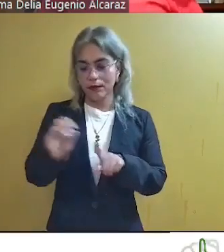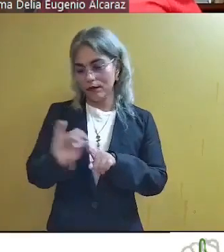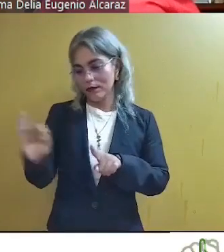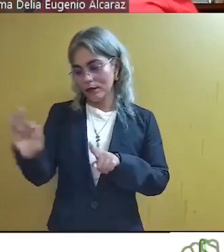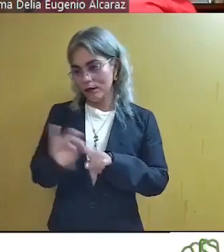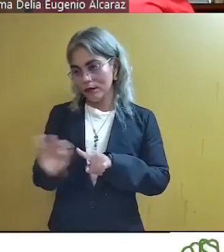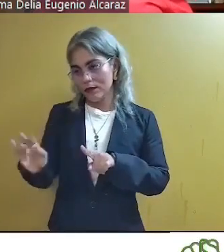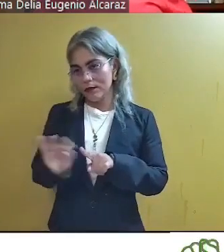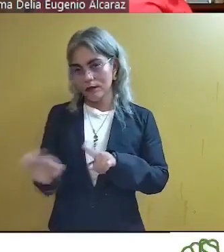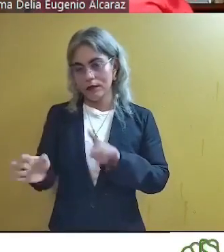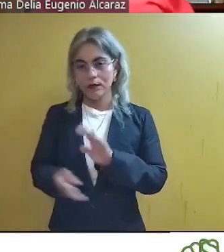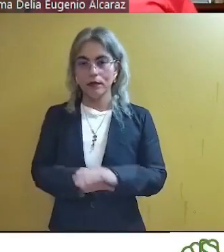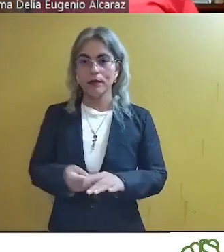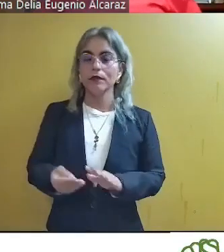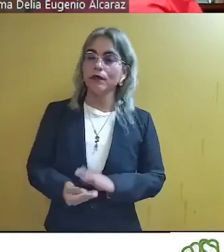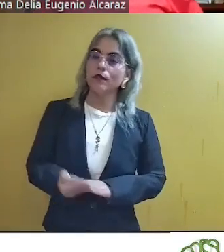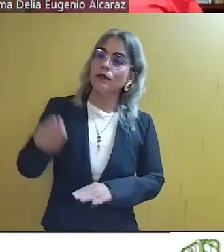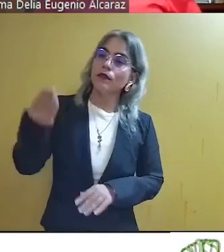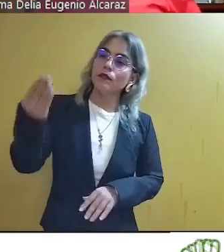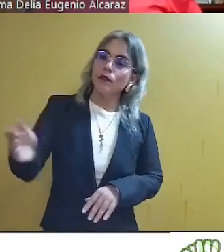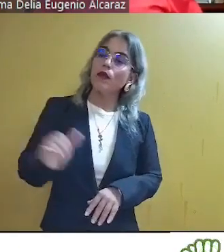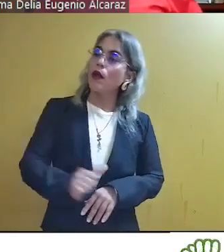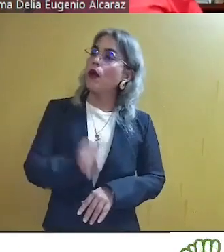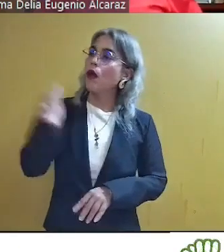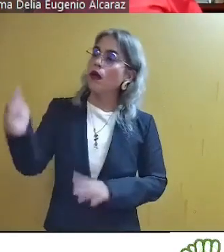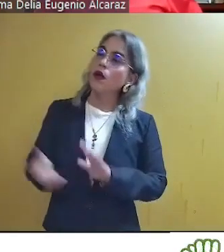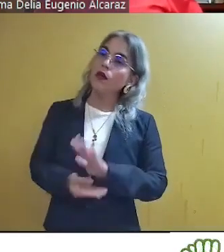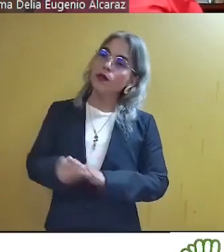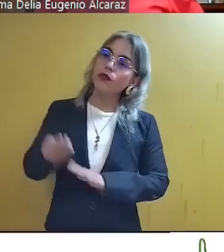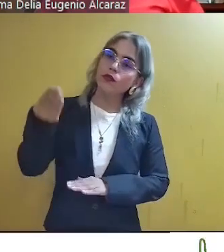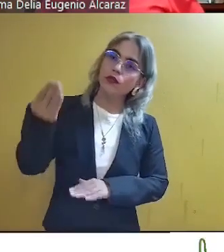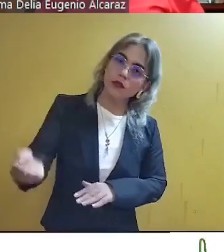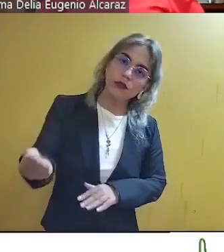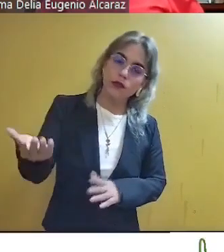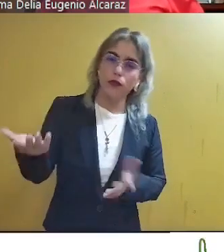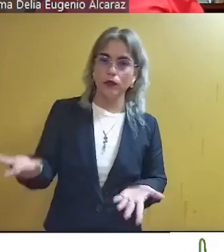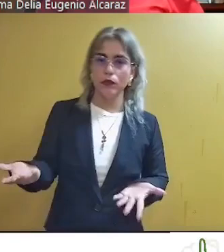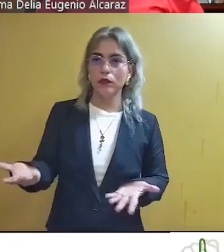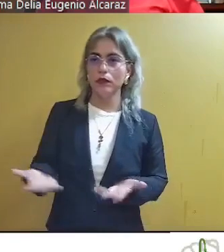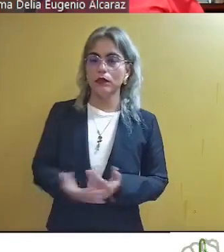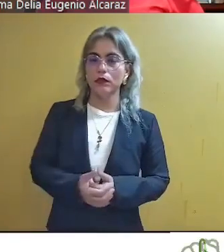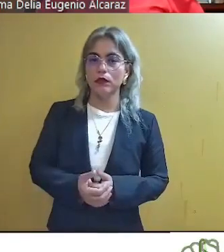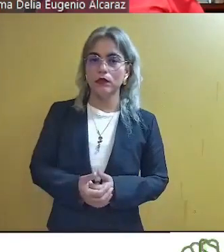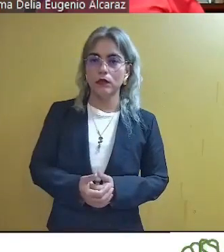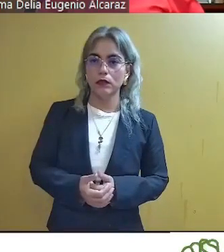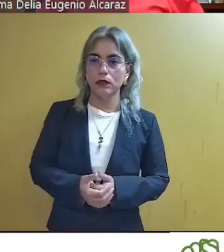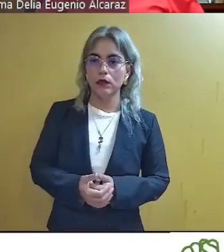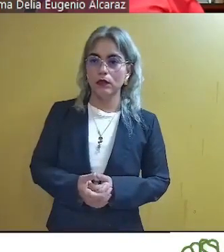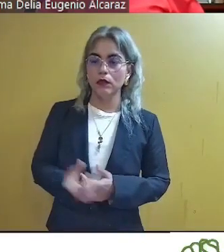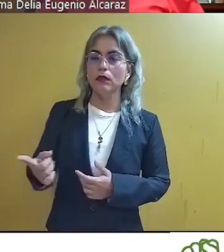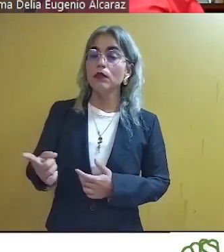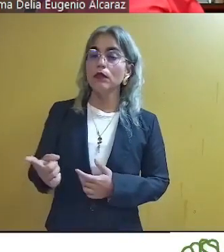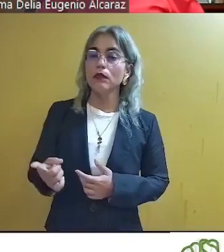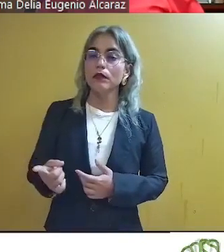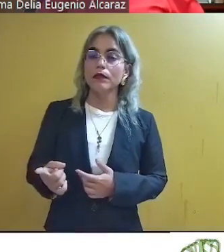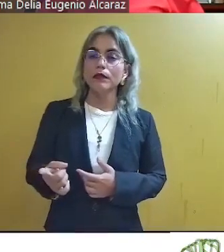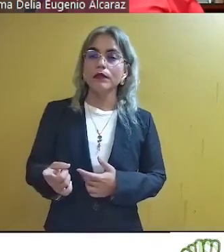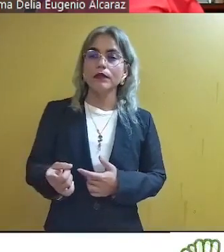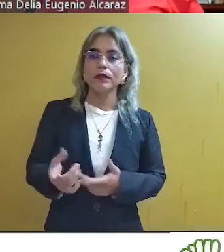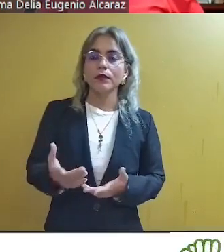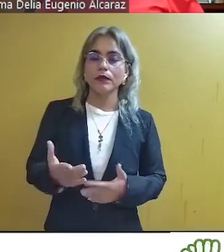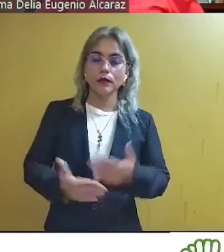224/2023 fue presentado por un órgano ajeno a las partes en el juicio y que por lo tanto su valoración constituye la transgresión al principio de